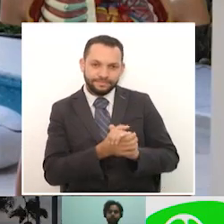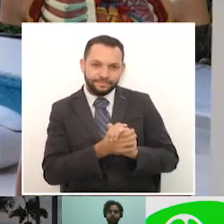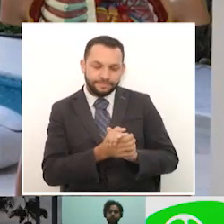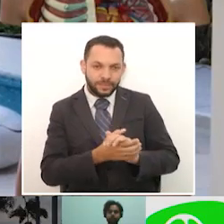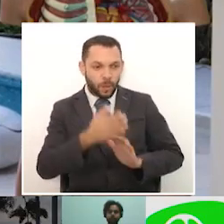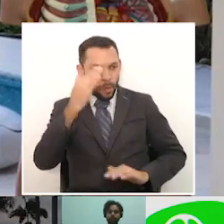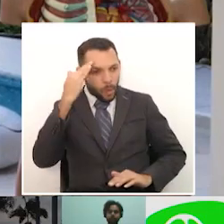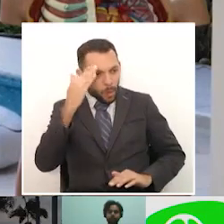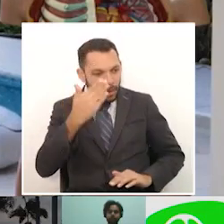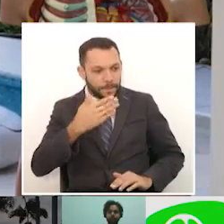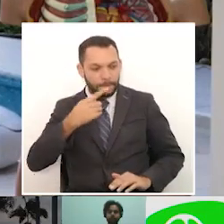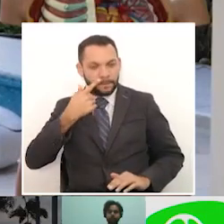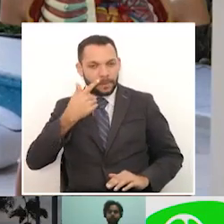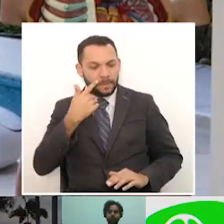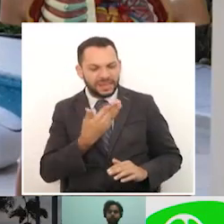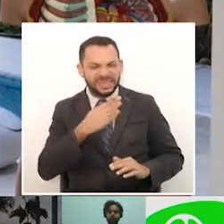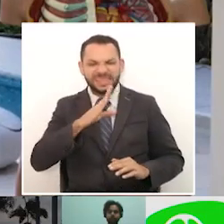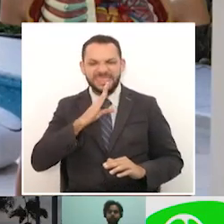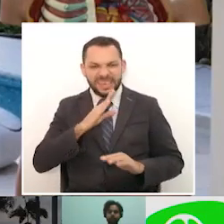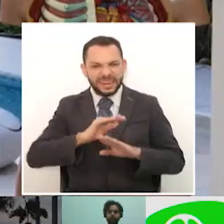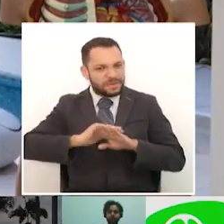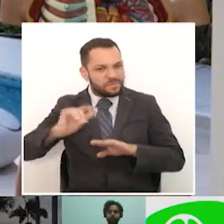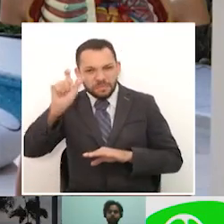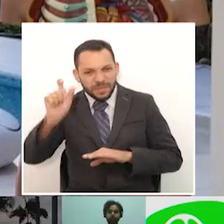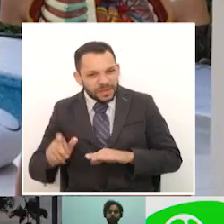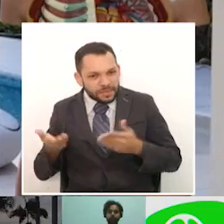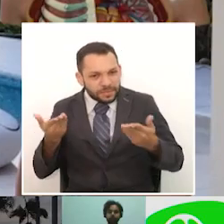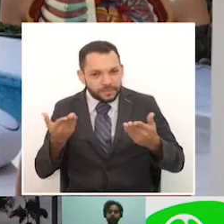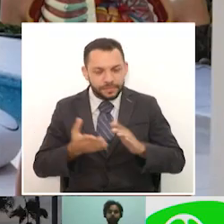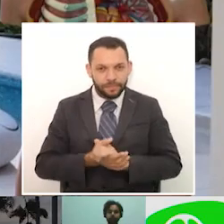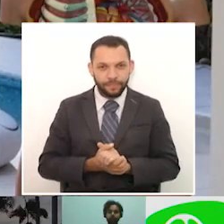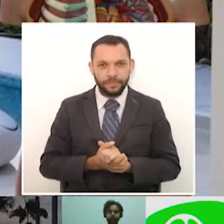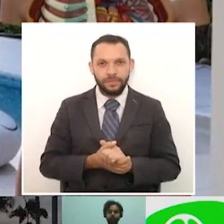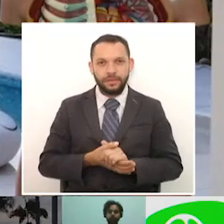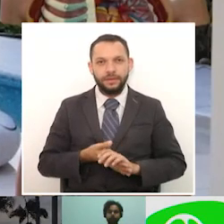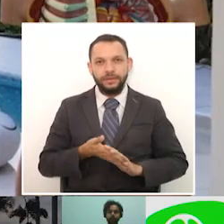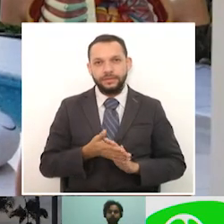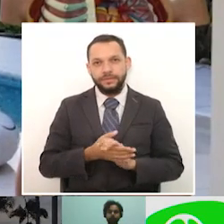para que nos cuente quién es este maravilloso invitado.